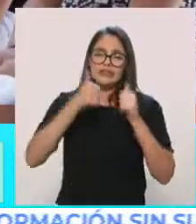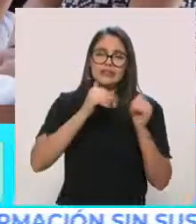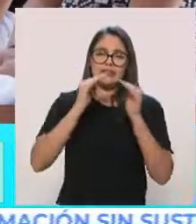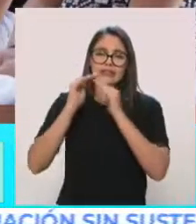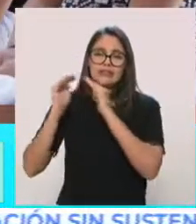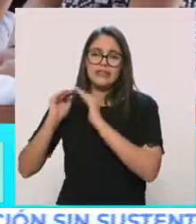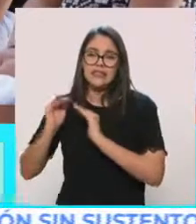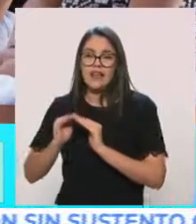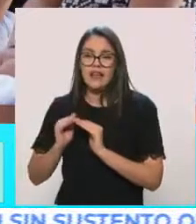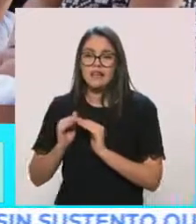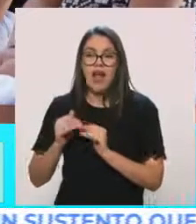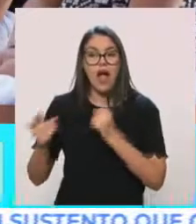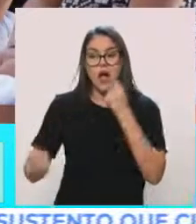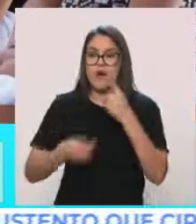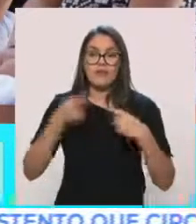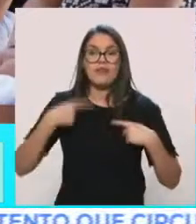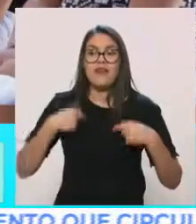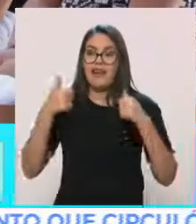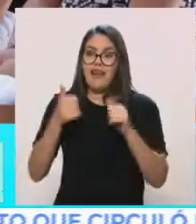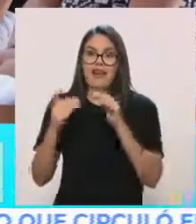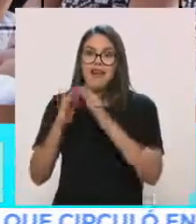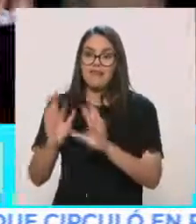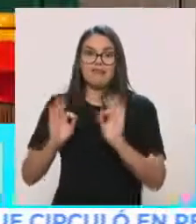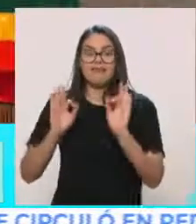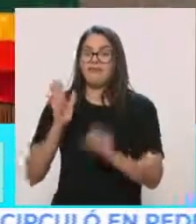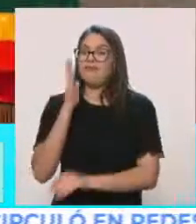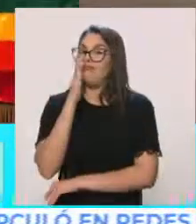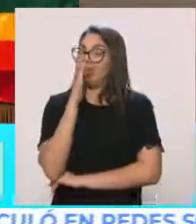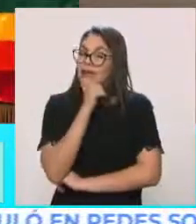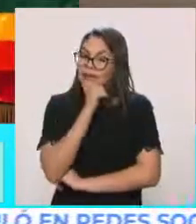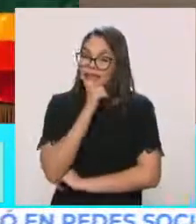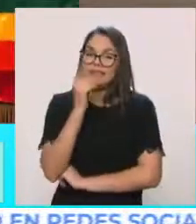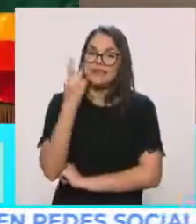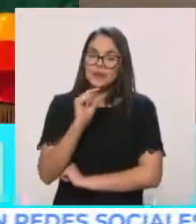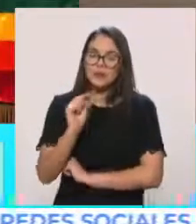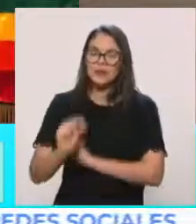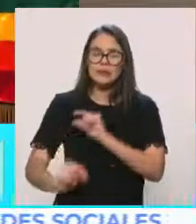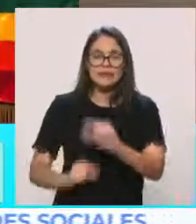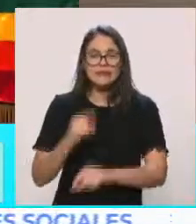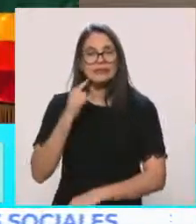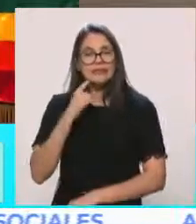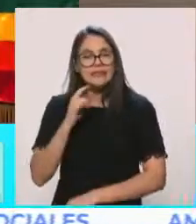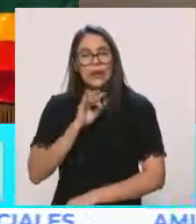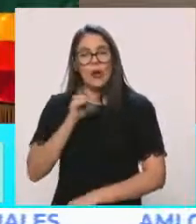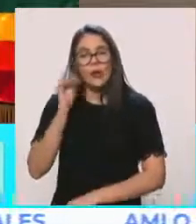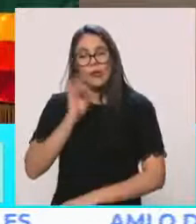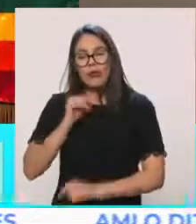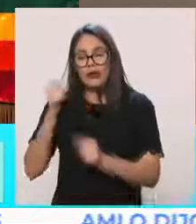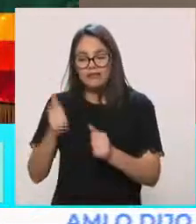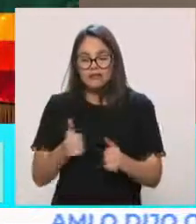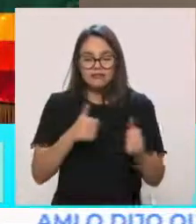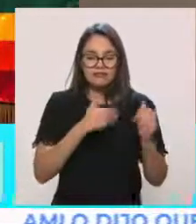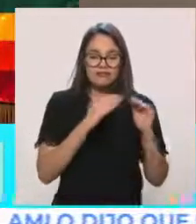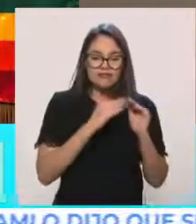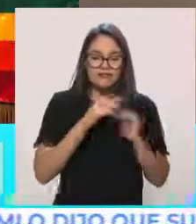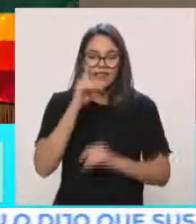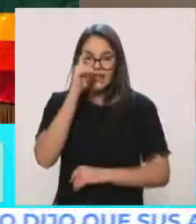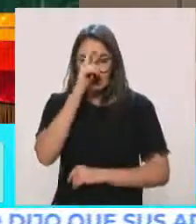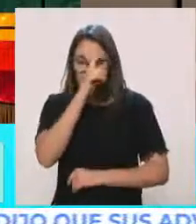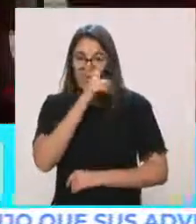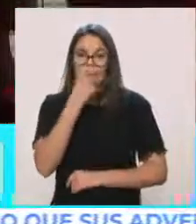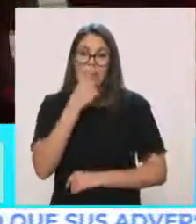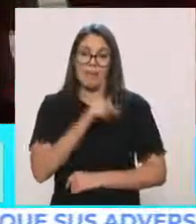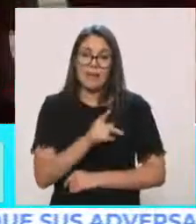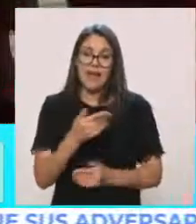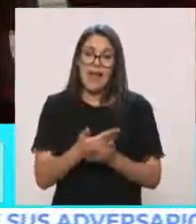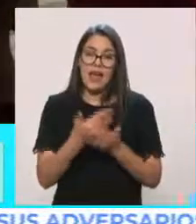que no podemos estar totalmente en casa, pero dentro de lo posible lo estamos haciendo. Entonces, ahorita es muy necesario que